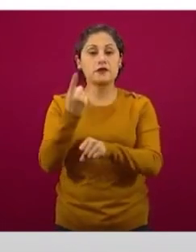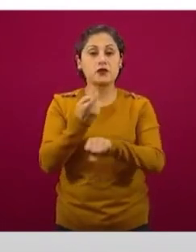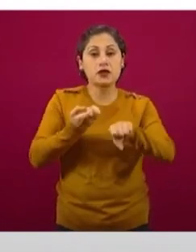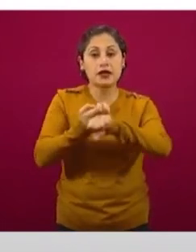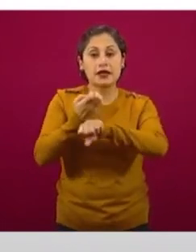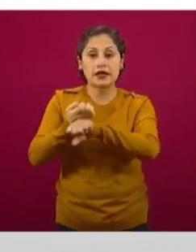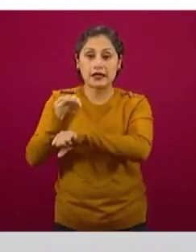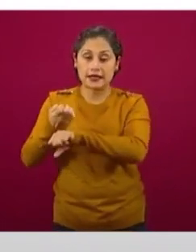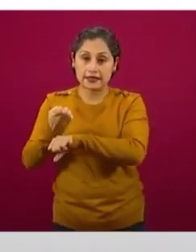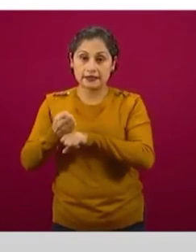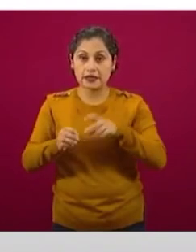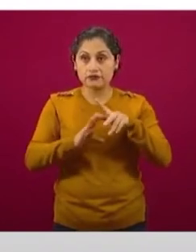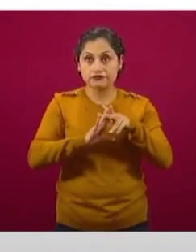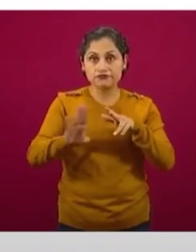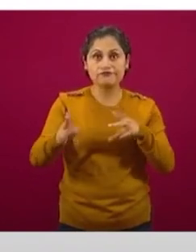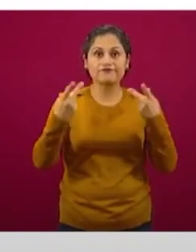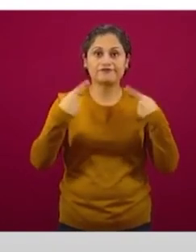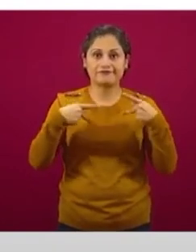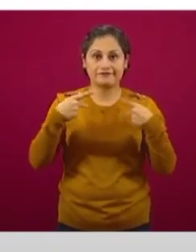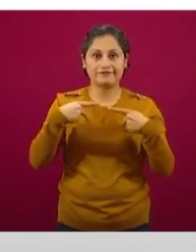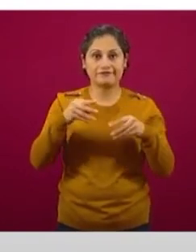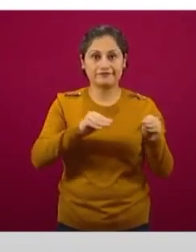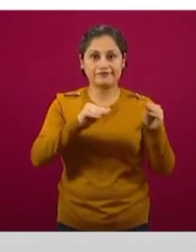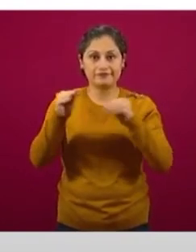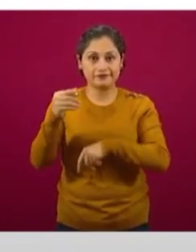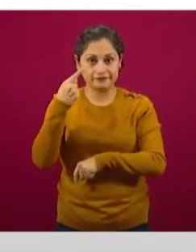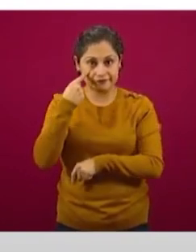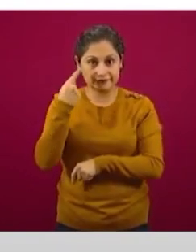personas trabajadoras del hogar. Si nos fijamos, el